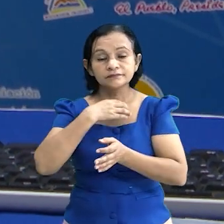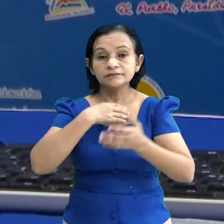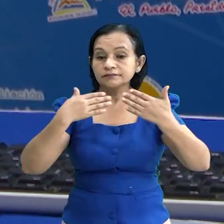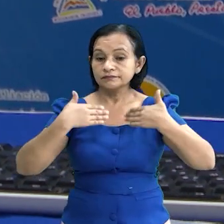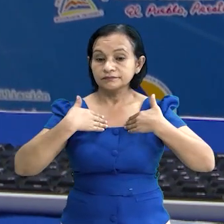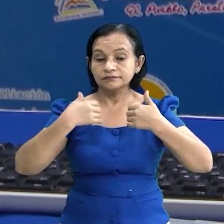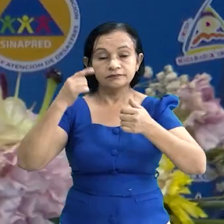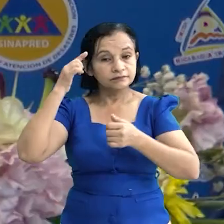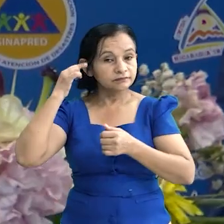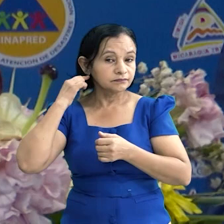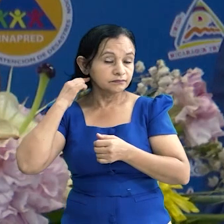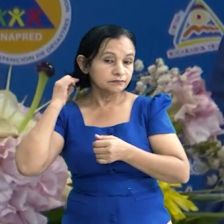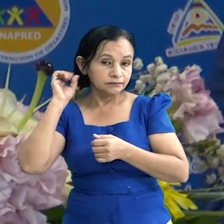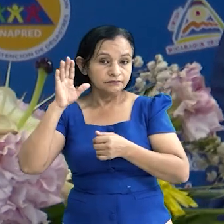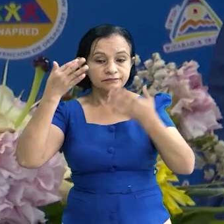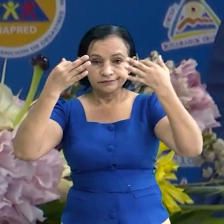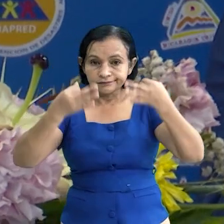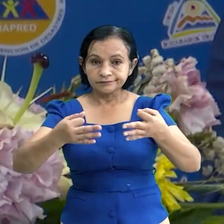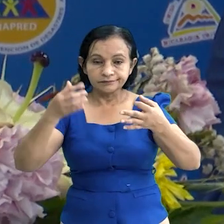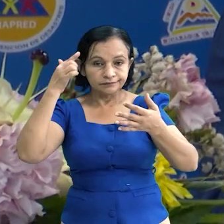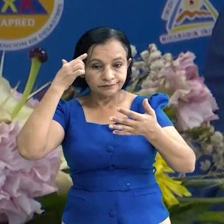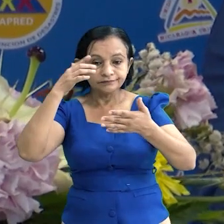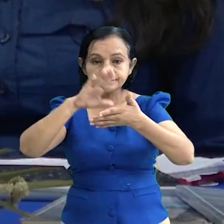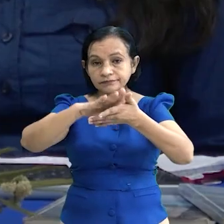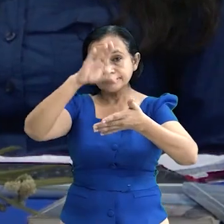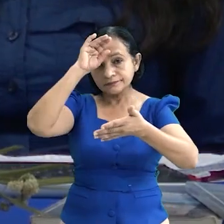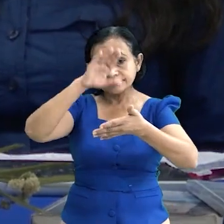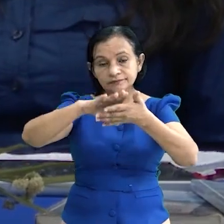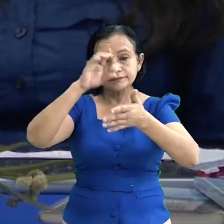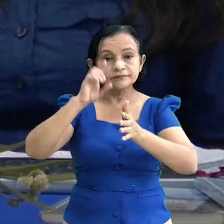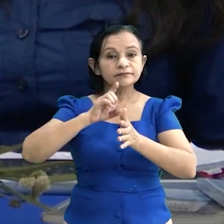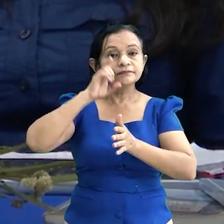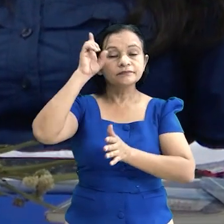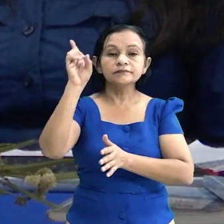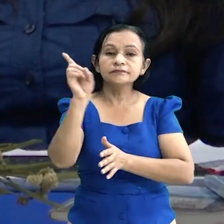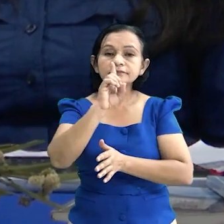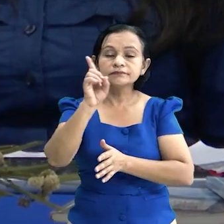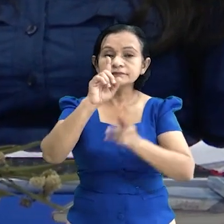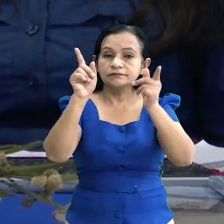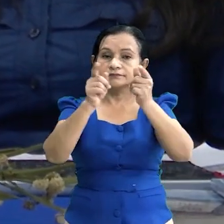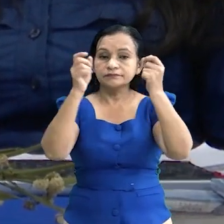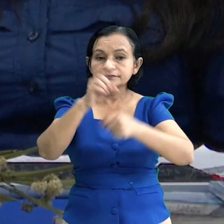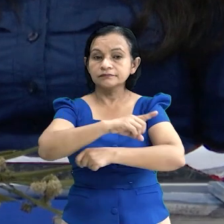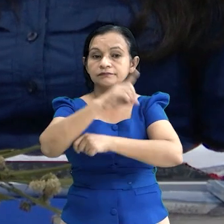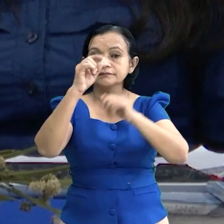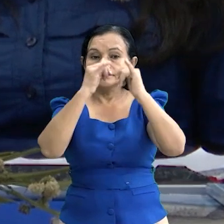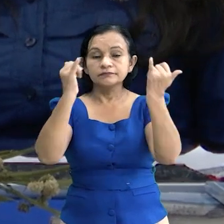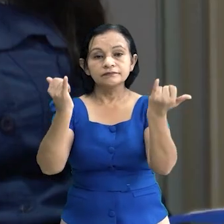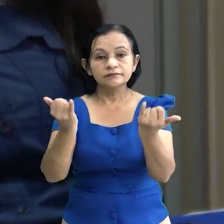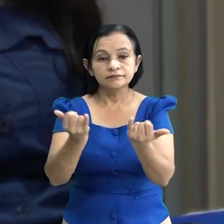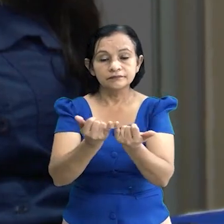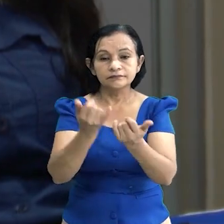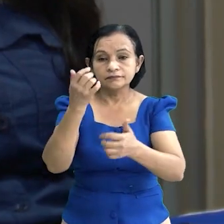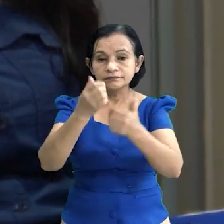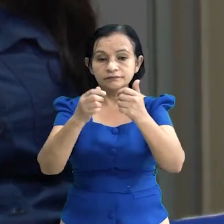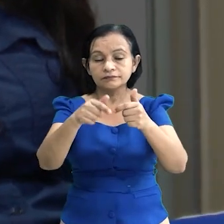salud mental. Estas acciones de aprendizaje se desarrollan en el marco de la celebración del Día Internacional para la Reducción